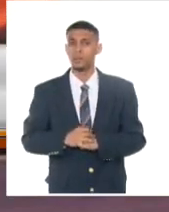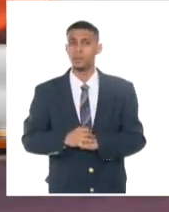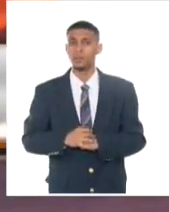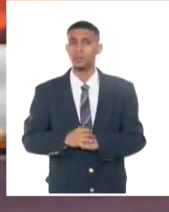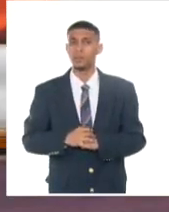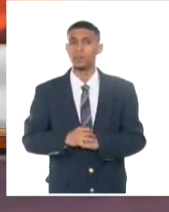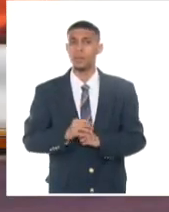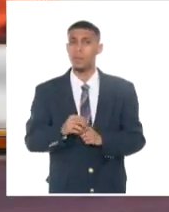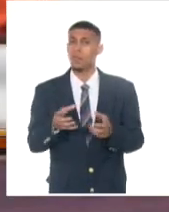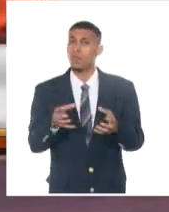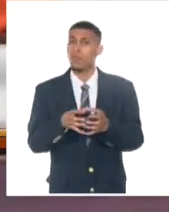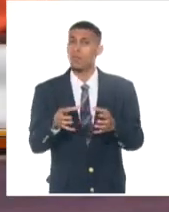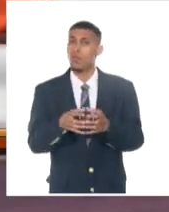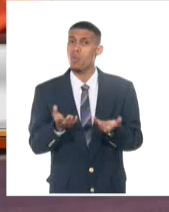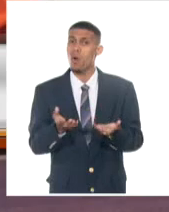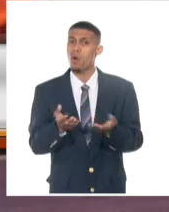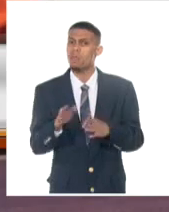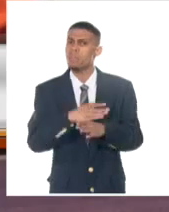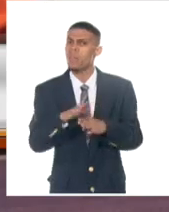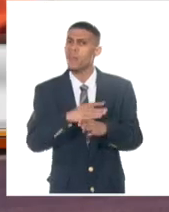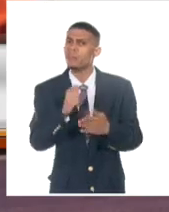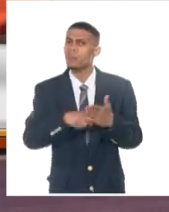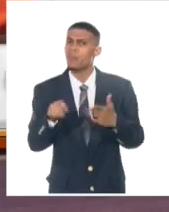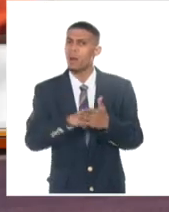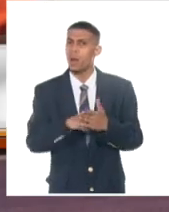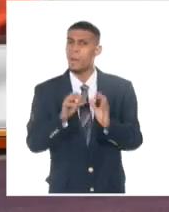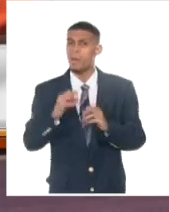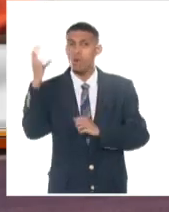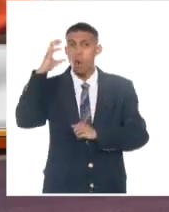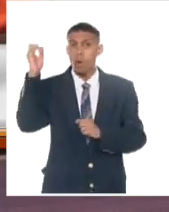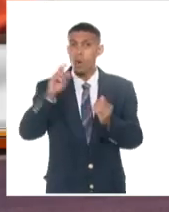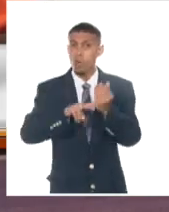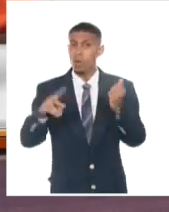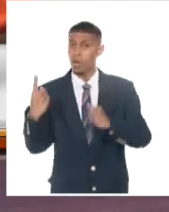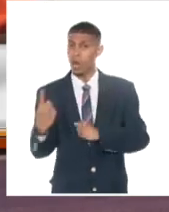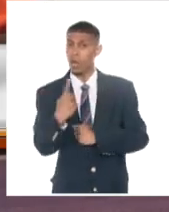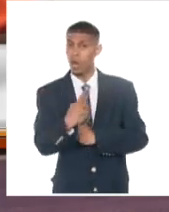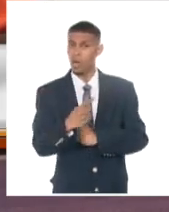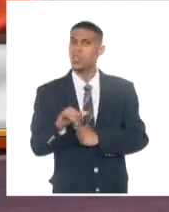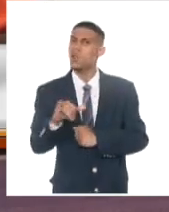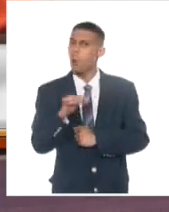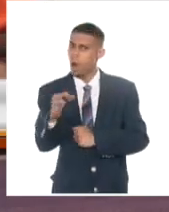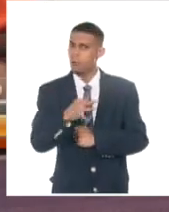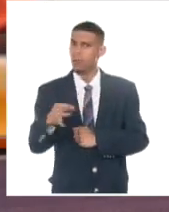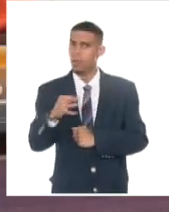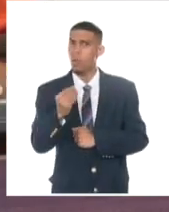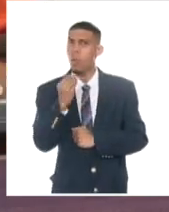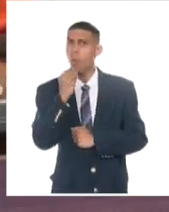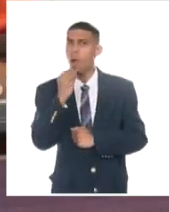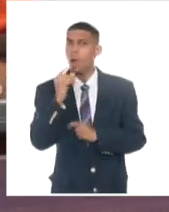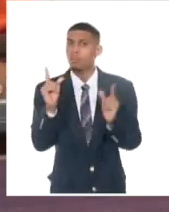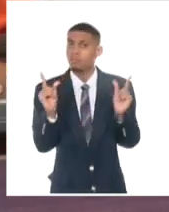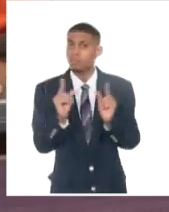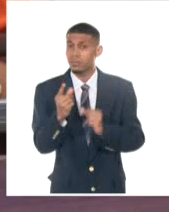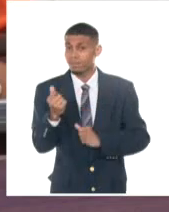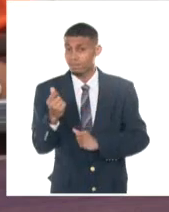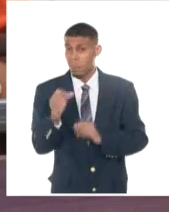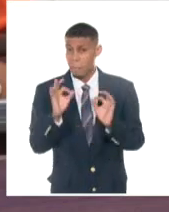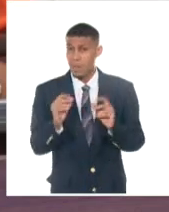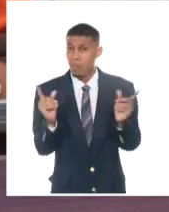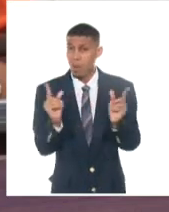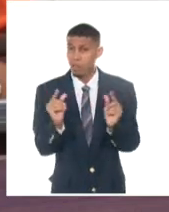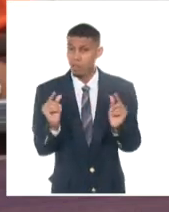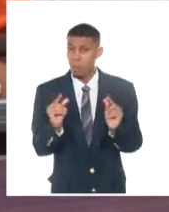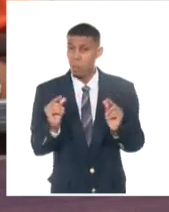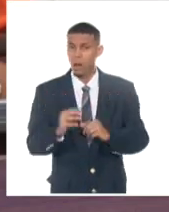un grupo de disposiciones para que los gobiernos provinciales y municipales regulen los precios hacia